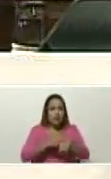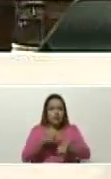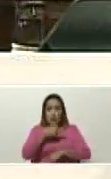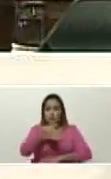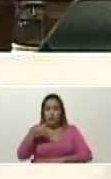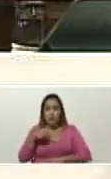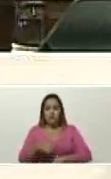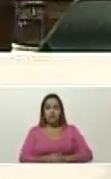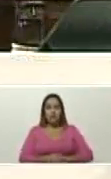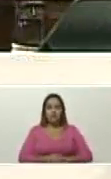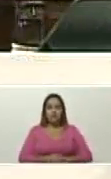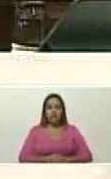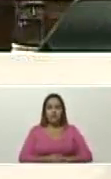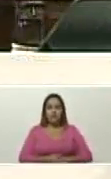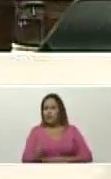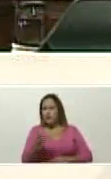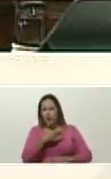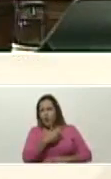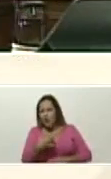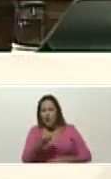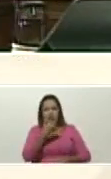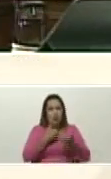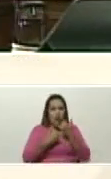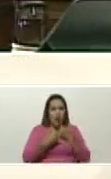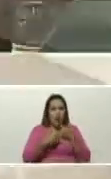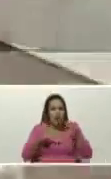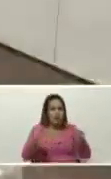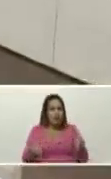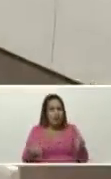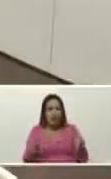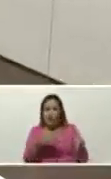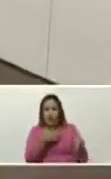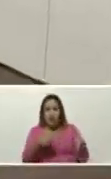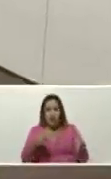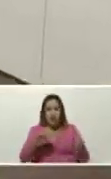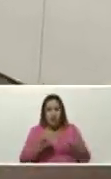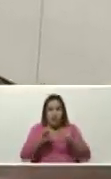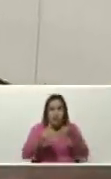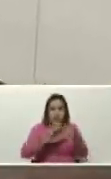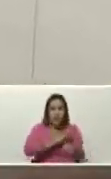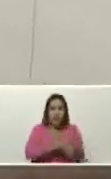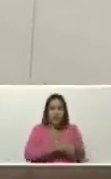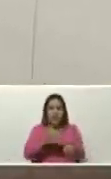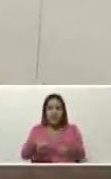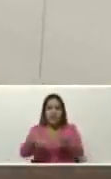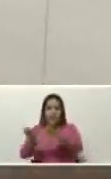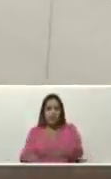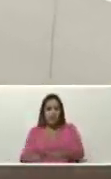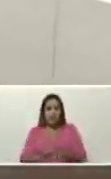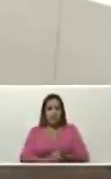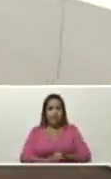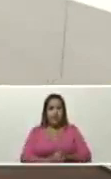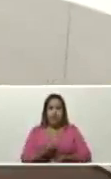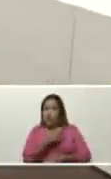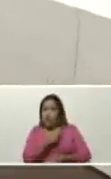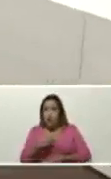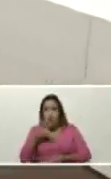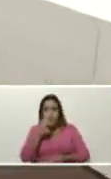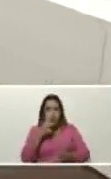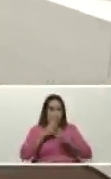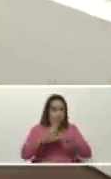nosotros. Yo no quiero que fallemos en esto, no quiero que esto arranque con fuerza y luego se frene, no quiero que no haya